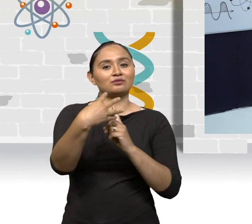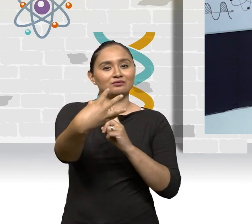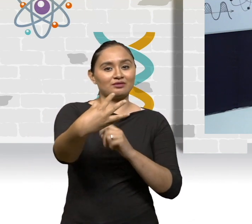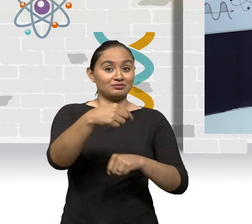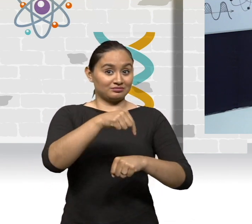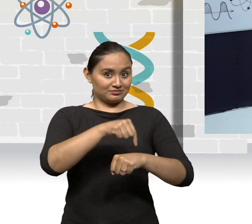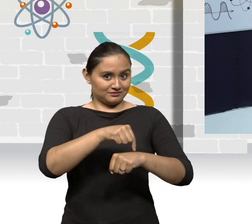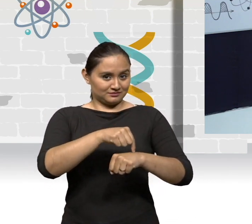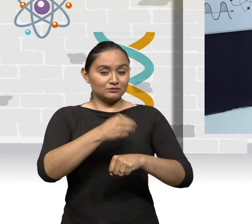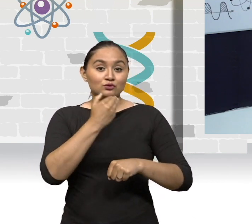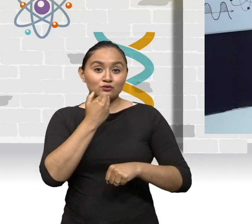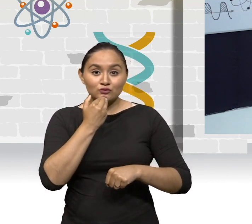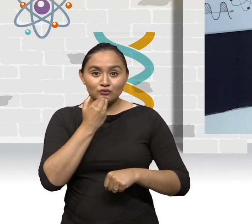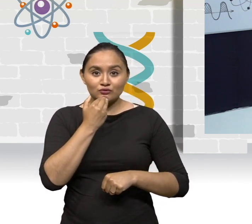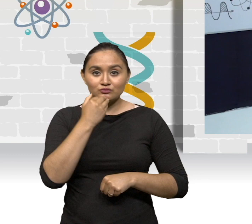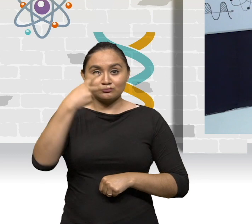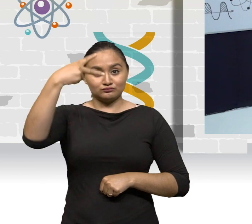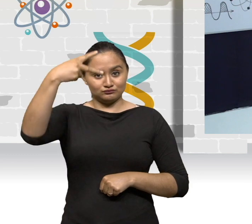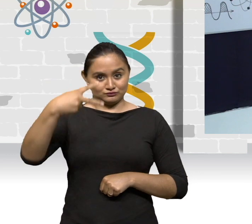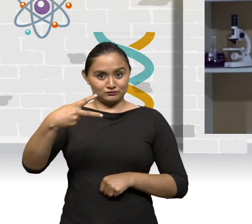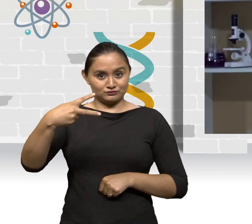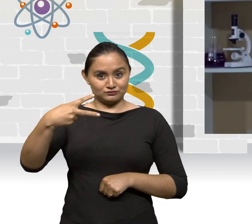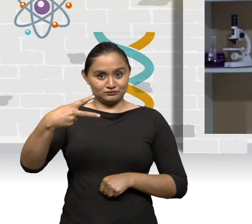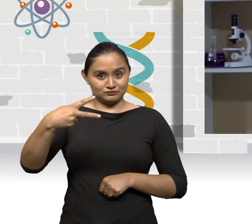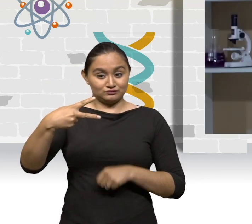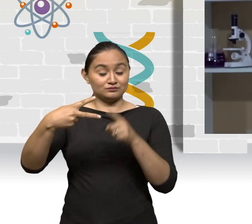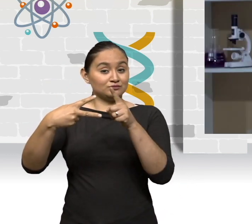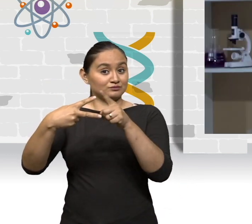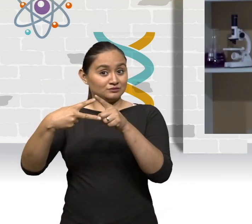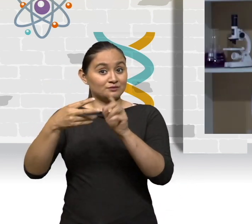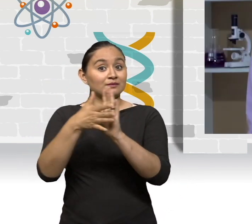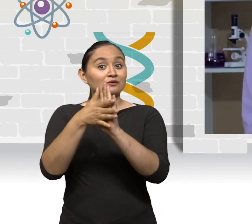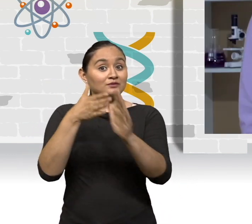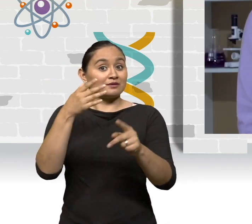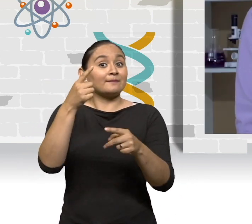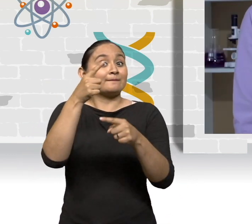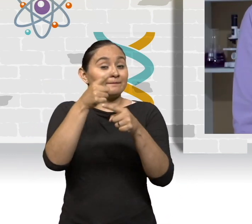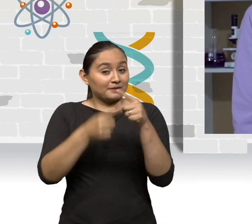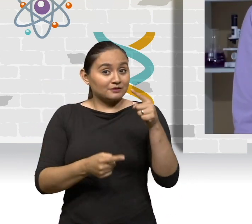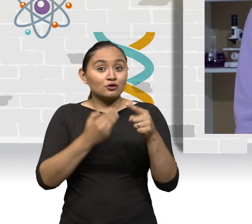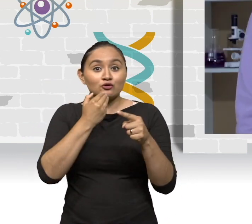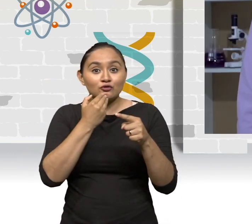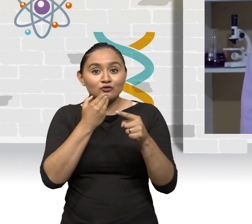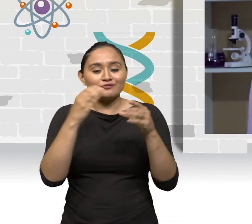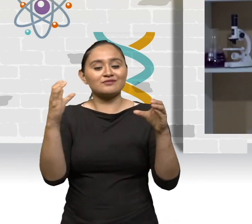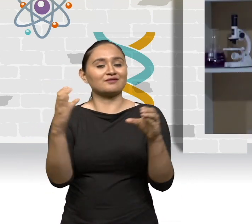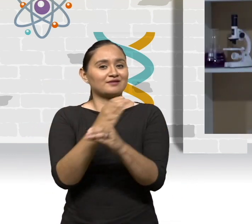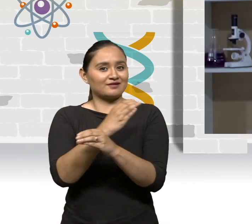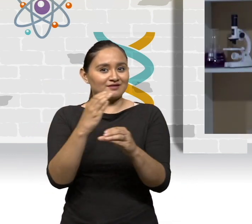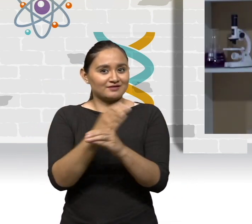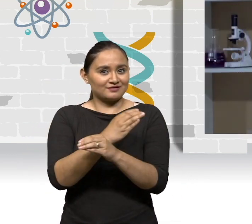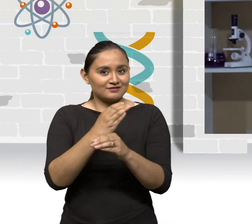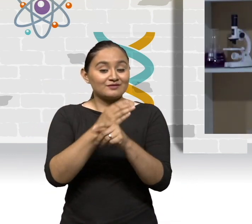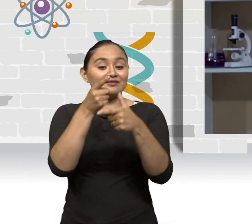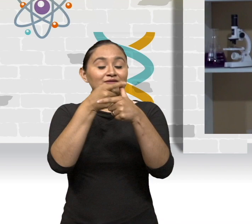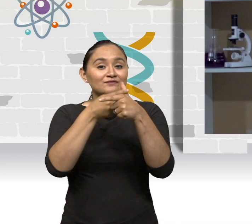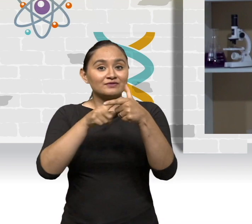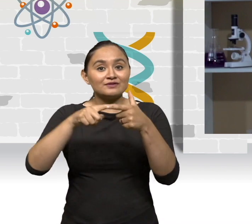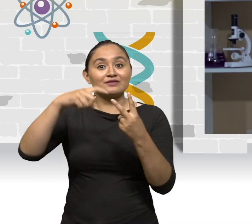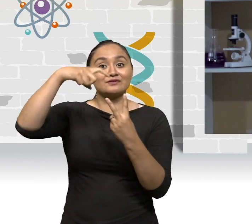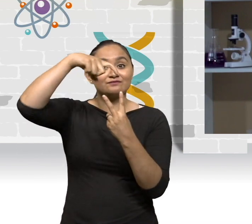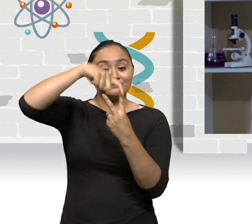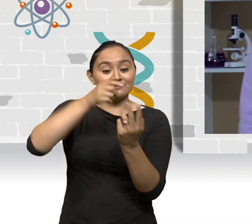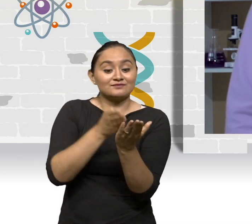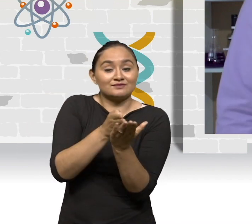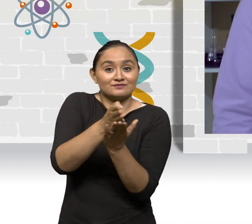tiempo entre las que ocurren dos sucesos. La velocidad media se lo obtiene matemáticamente dividiendo el